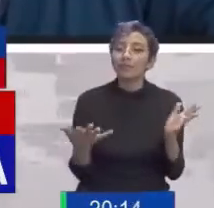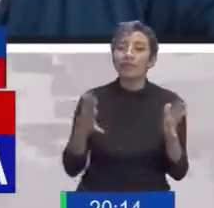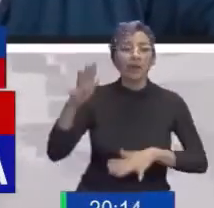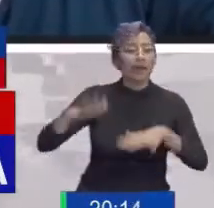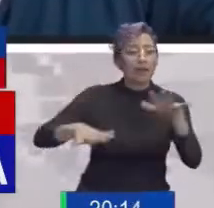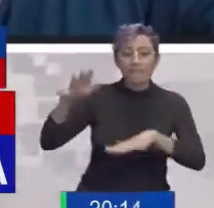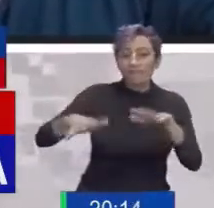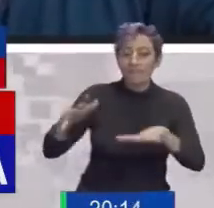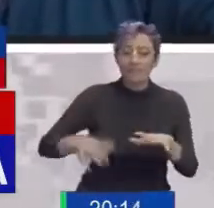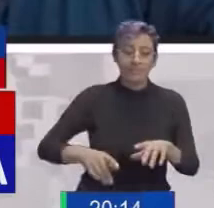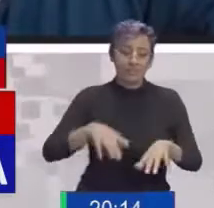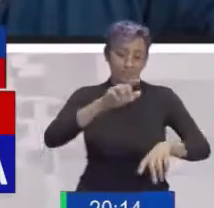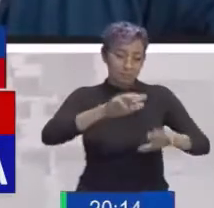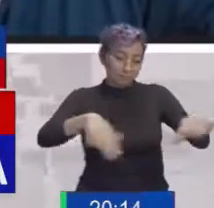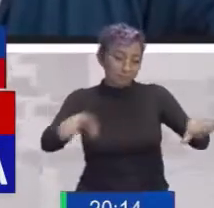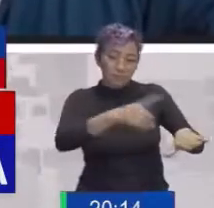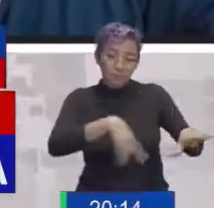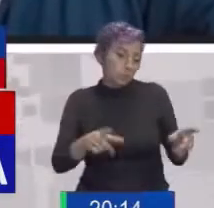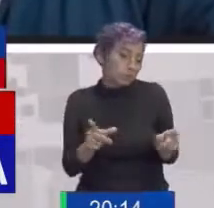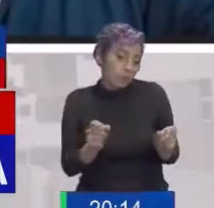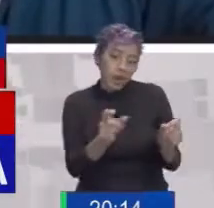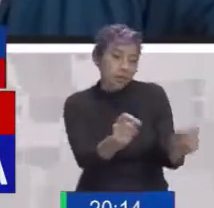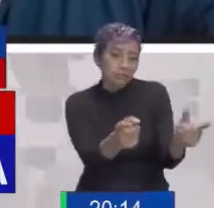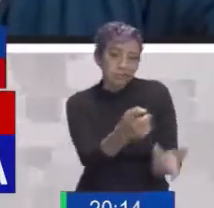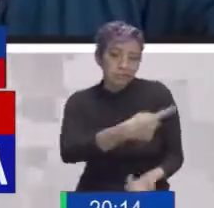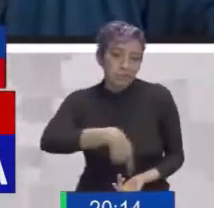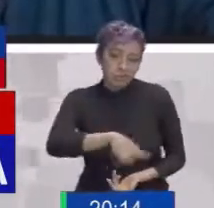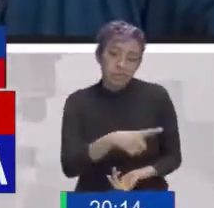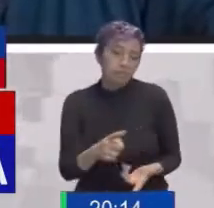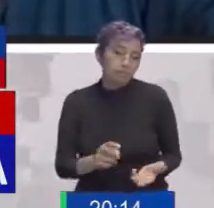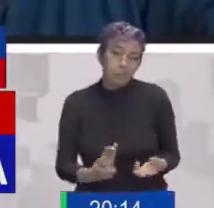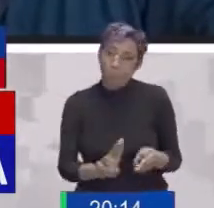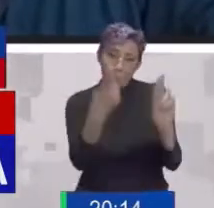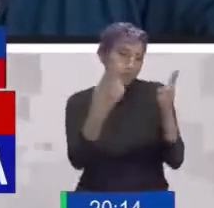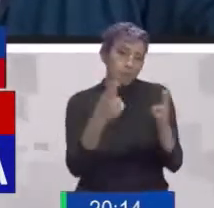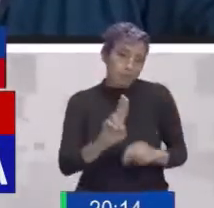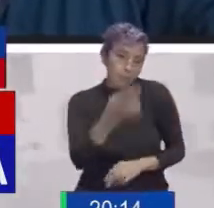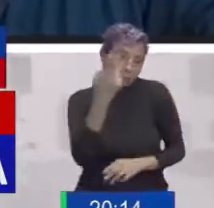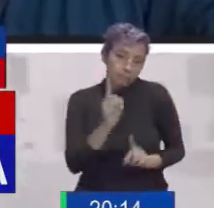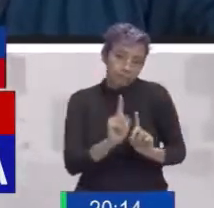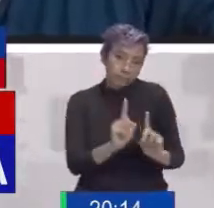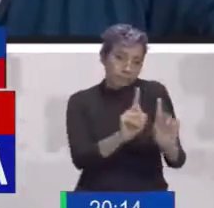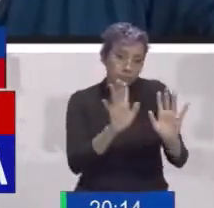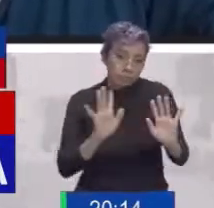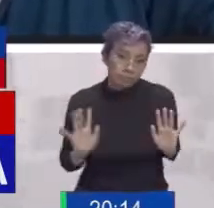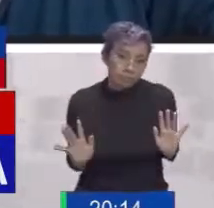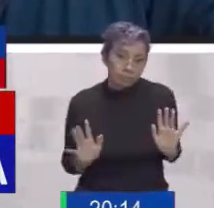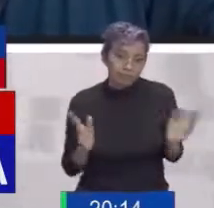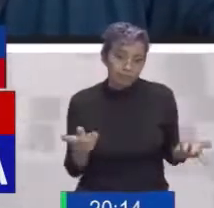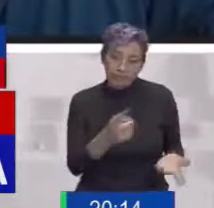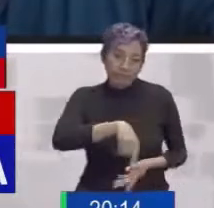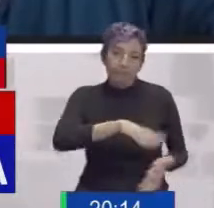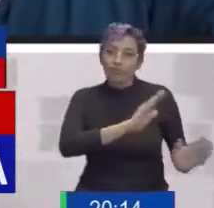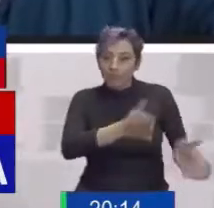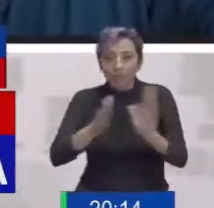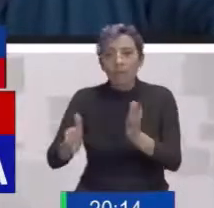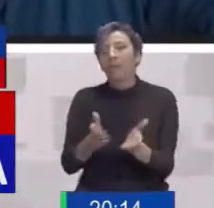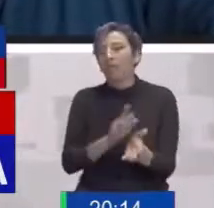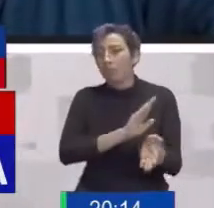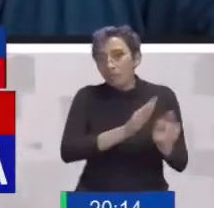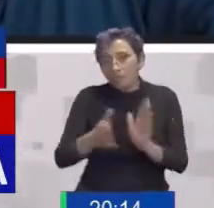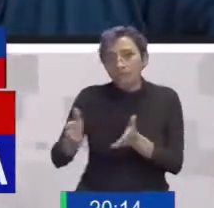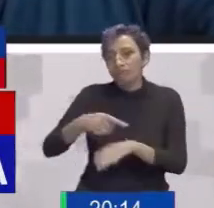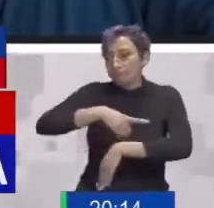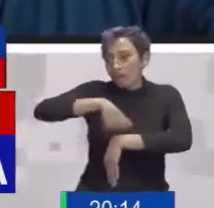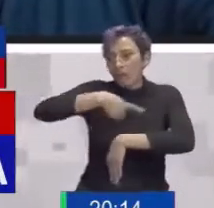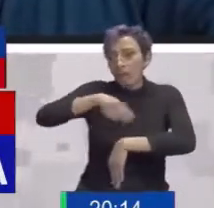cura. El caso de nuestros hijos, que son una especie de tumores cerebrales, son incurables y no alcanzan